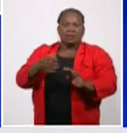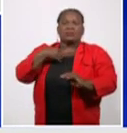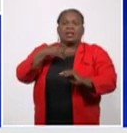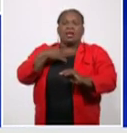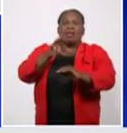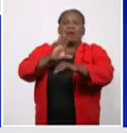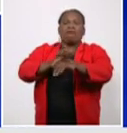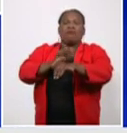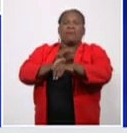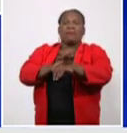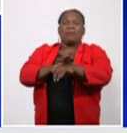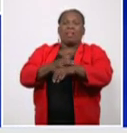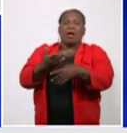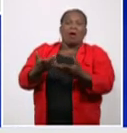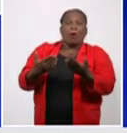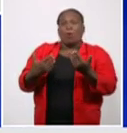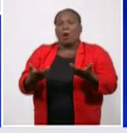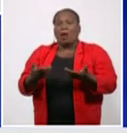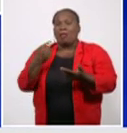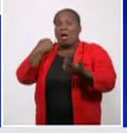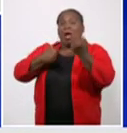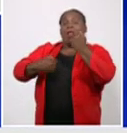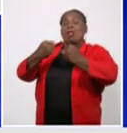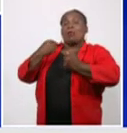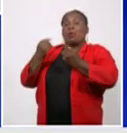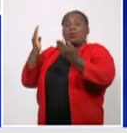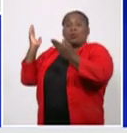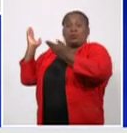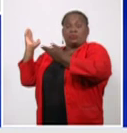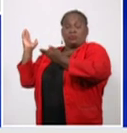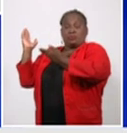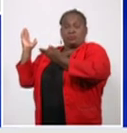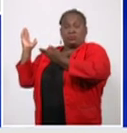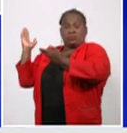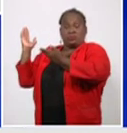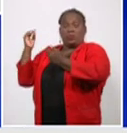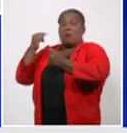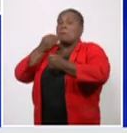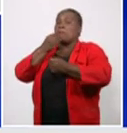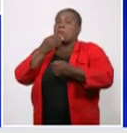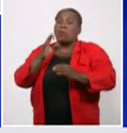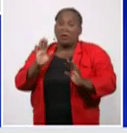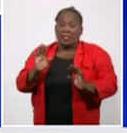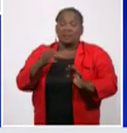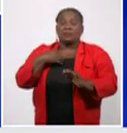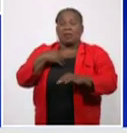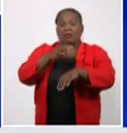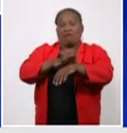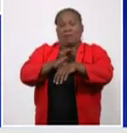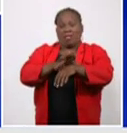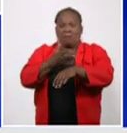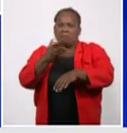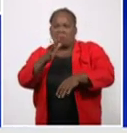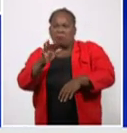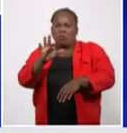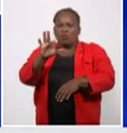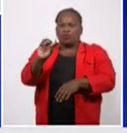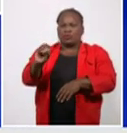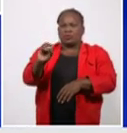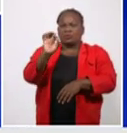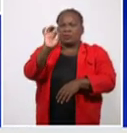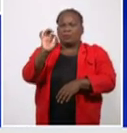de los síntomas que aparecen aquí a mediano plazo. Esto es el 80%, al menos un